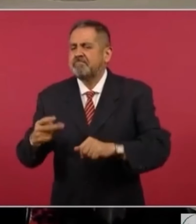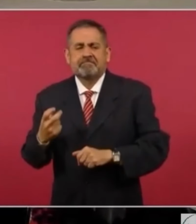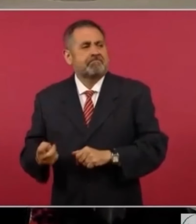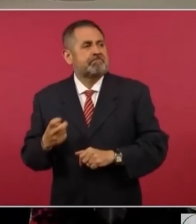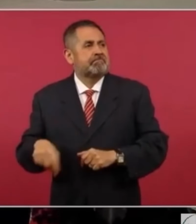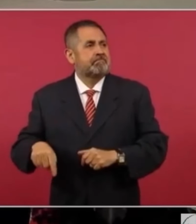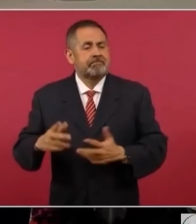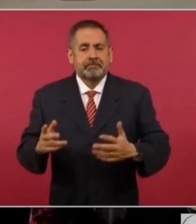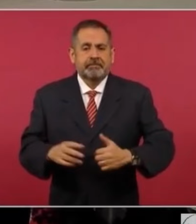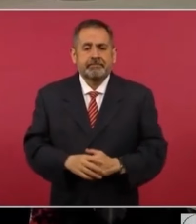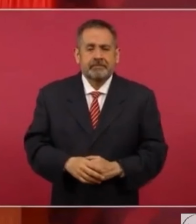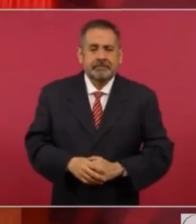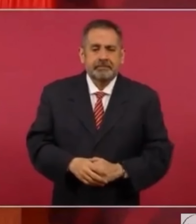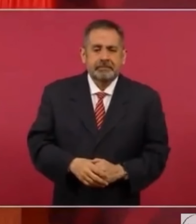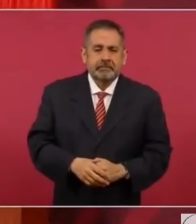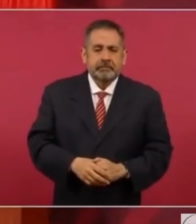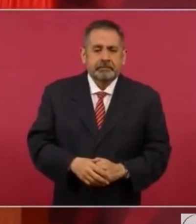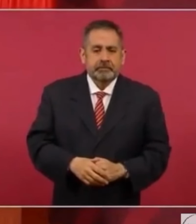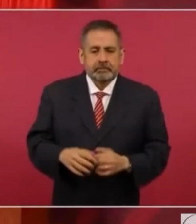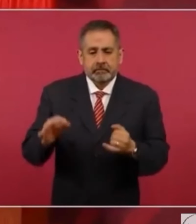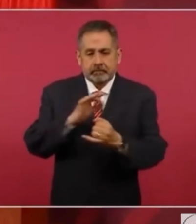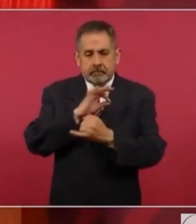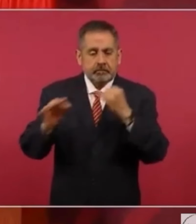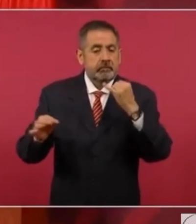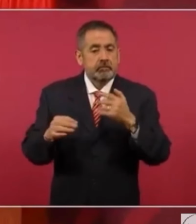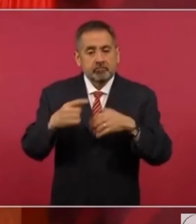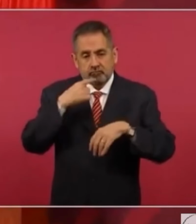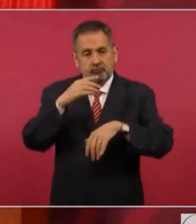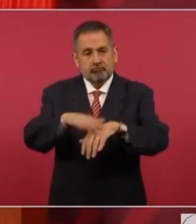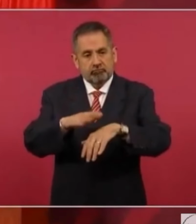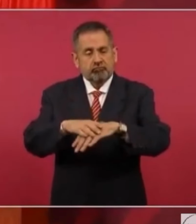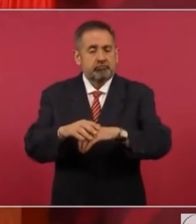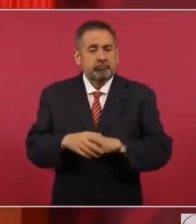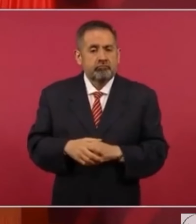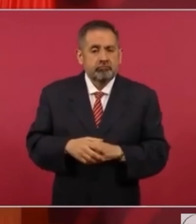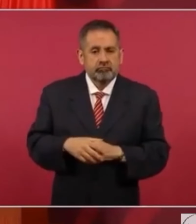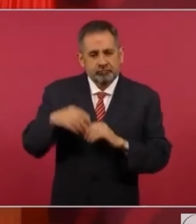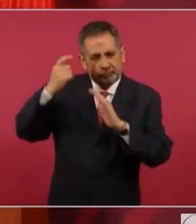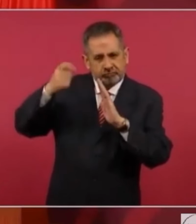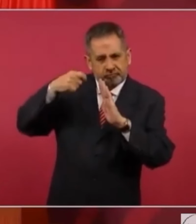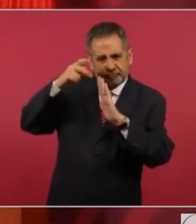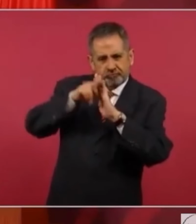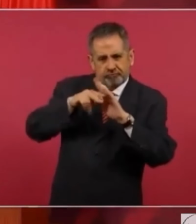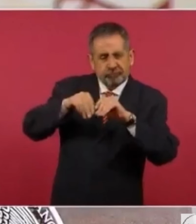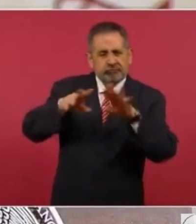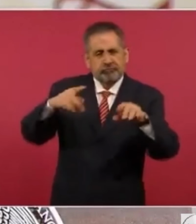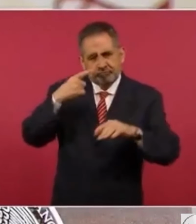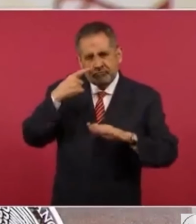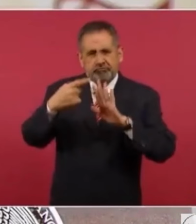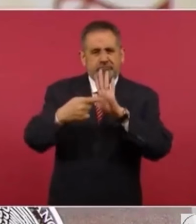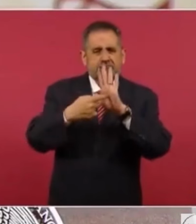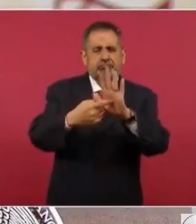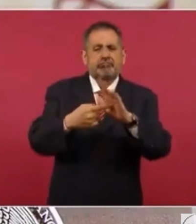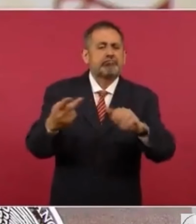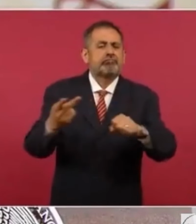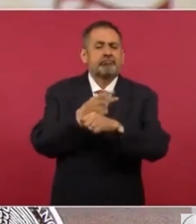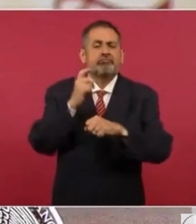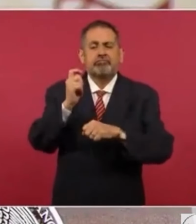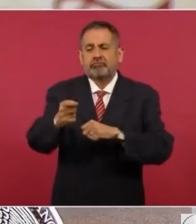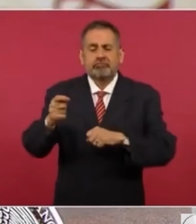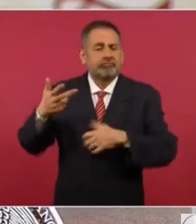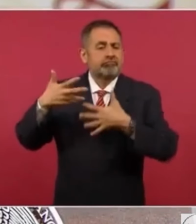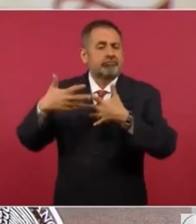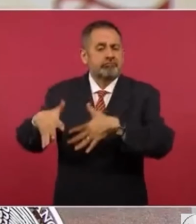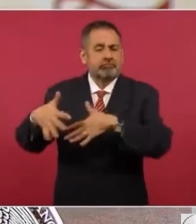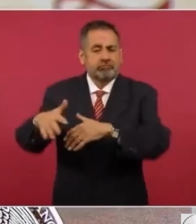país. Y por último, les compartimos un pequeño video para mostrar lo que fue la marcha,